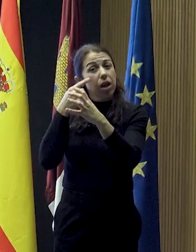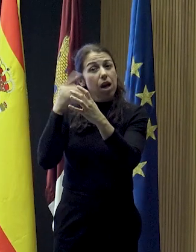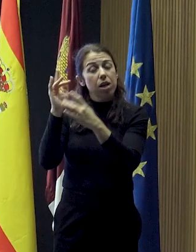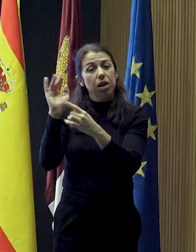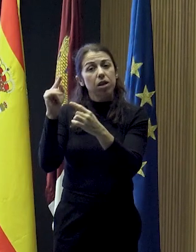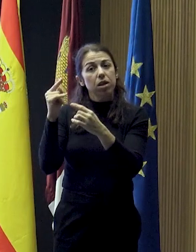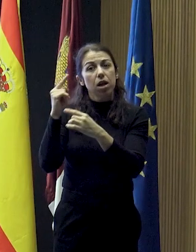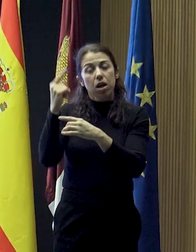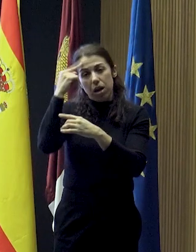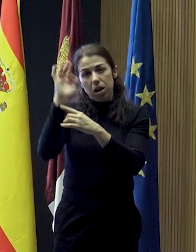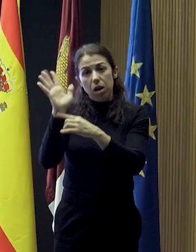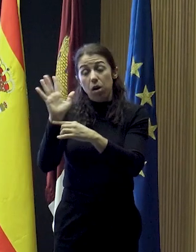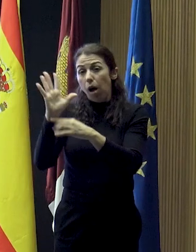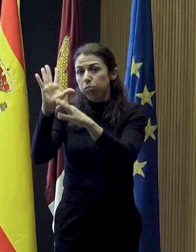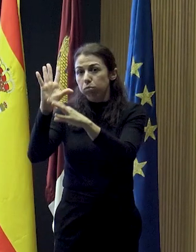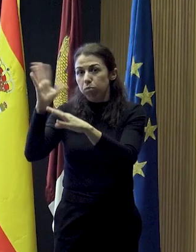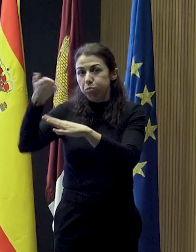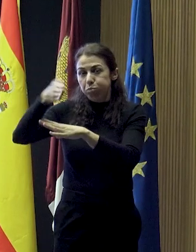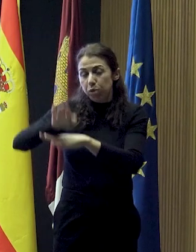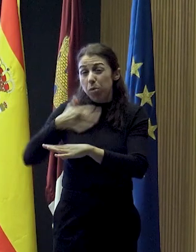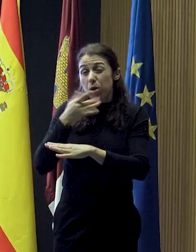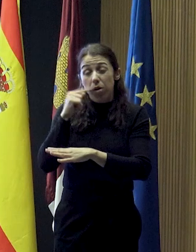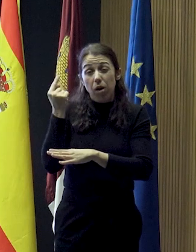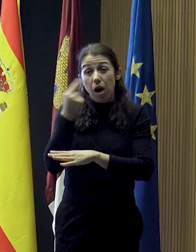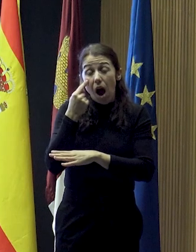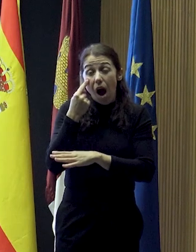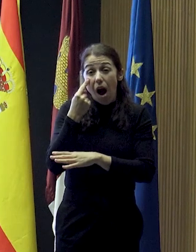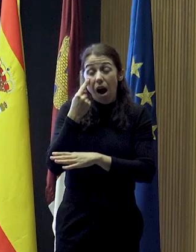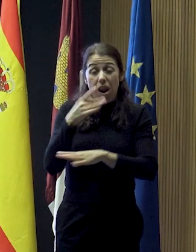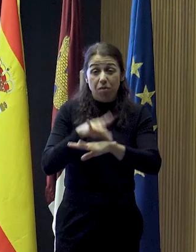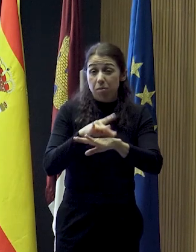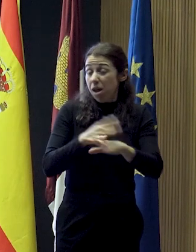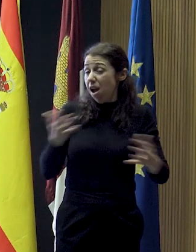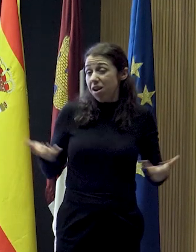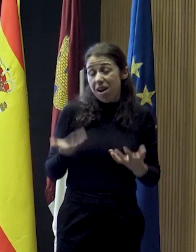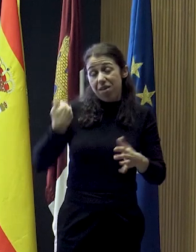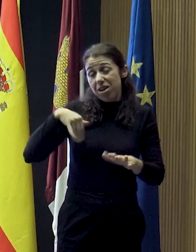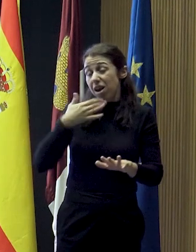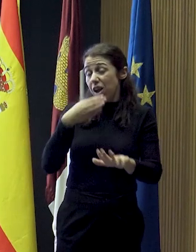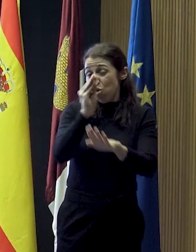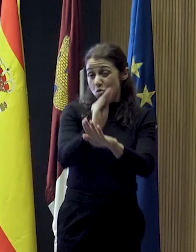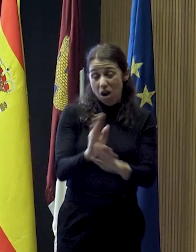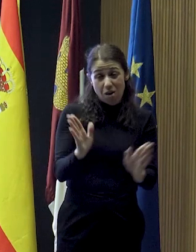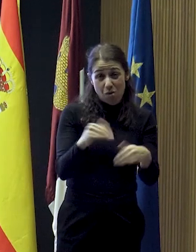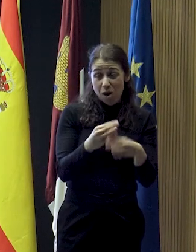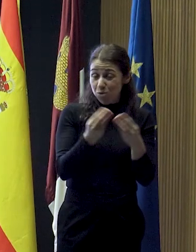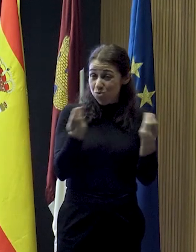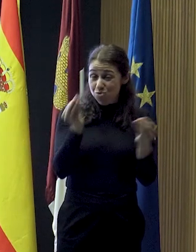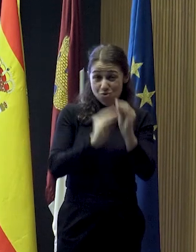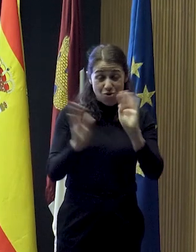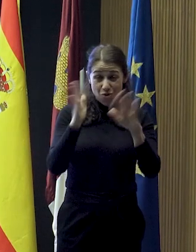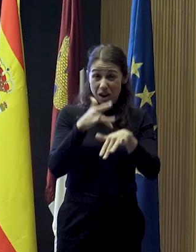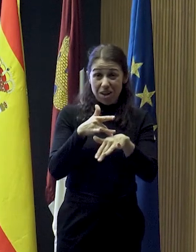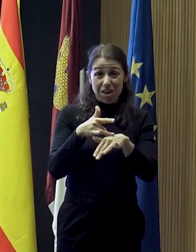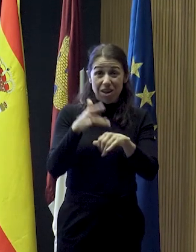muerto. Pero claro, cuando se ve, la enfermedad es tan grave que ya ni tiene cura ni tiene solución y el deterioro del paciente es